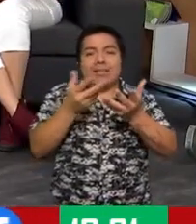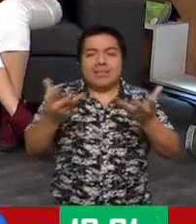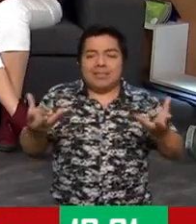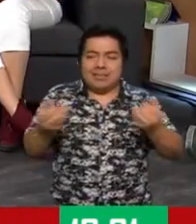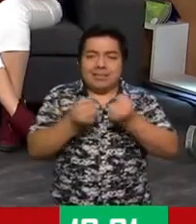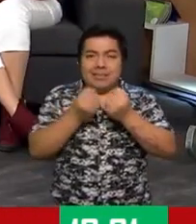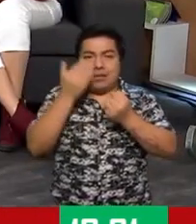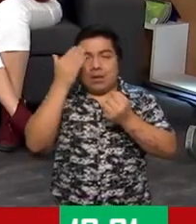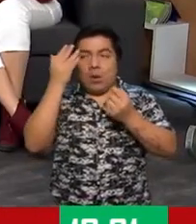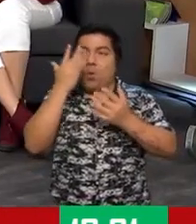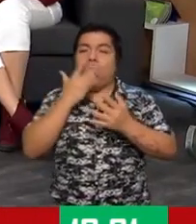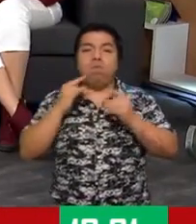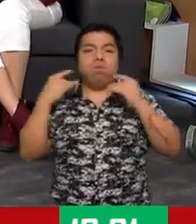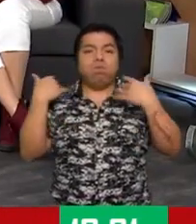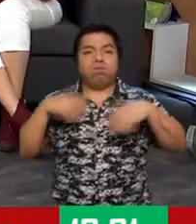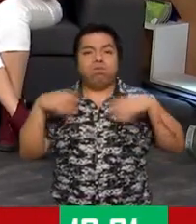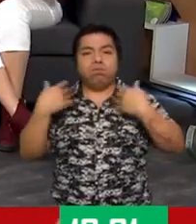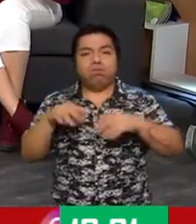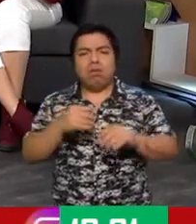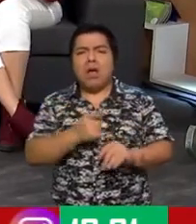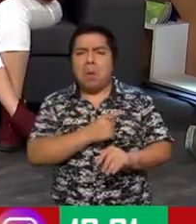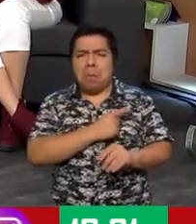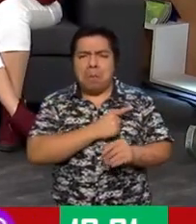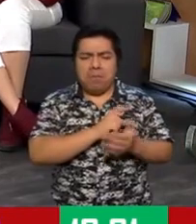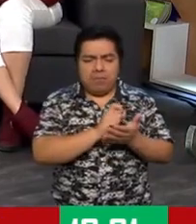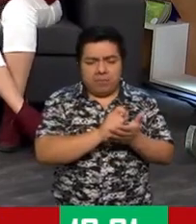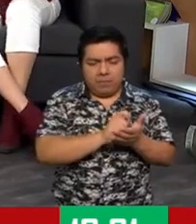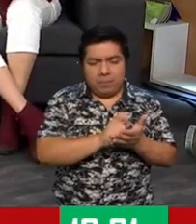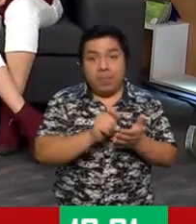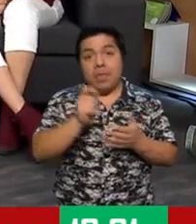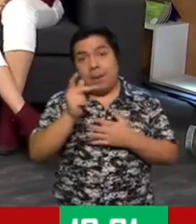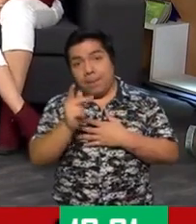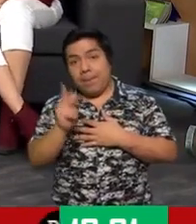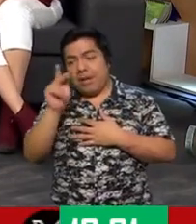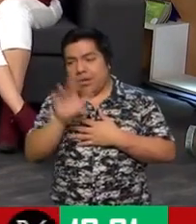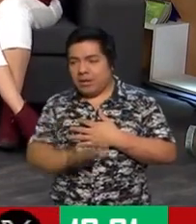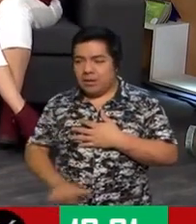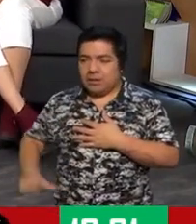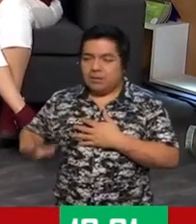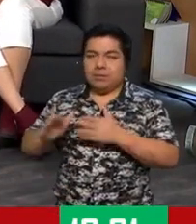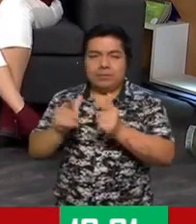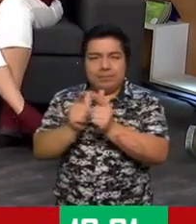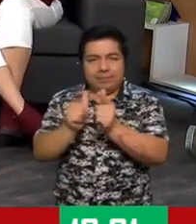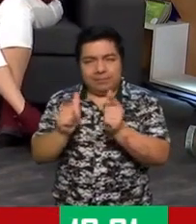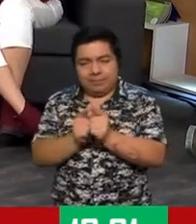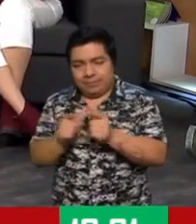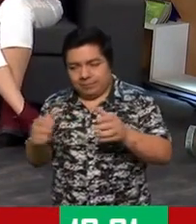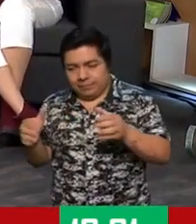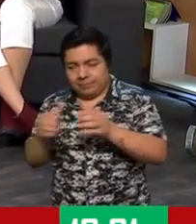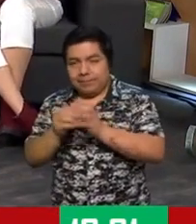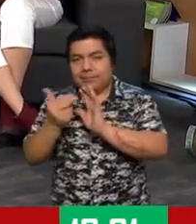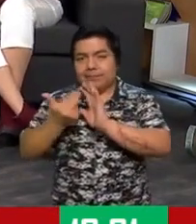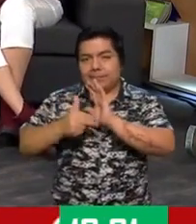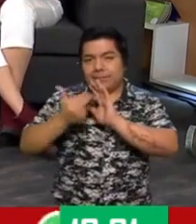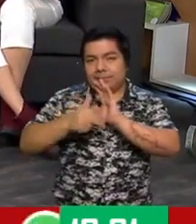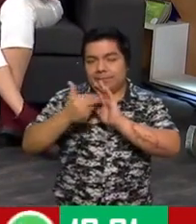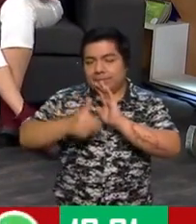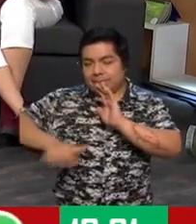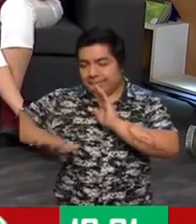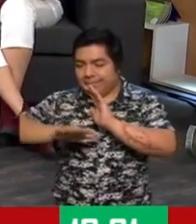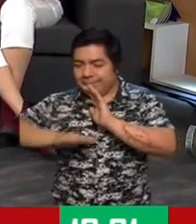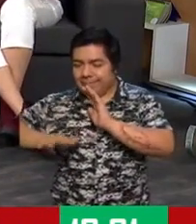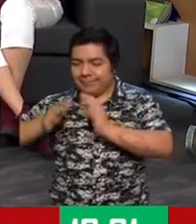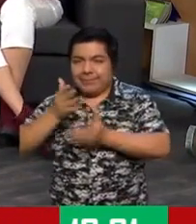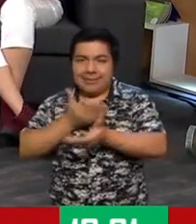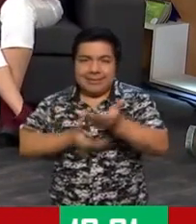Si bien el acto de la escritura puede ser muy individual, también tenemos espacios de escritura en conjunto, ¿no? Tenemos los talleres, tenemos espacios para